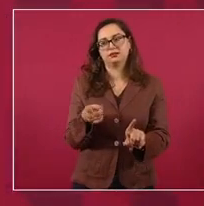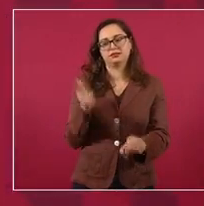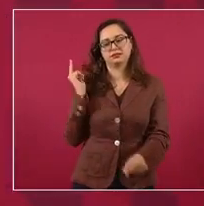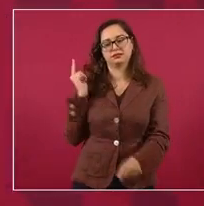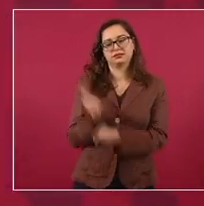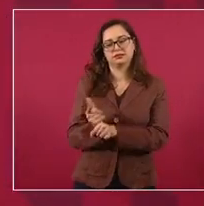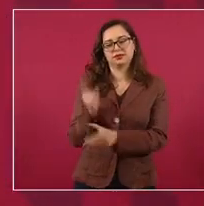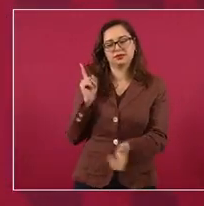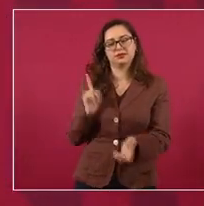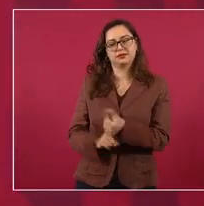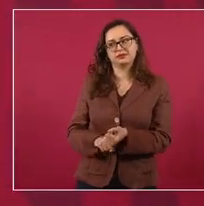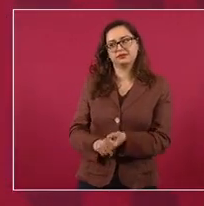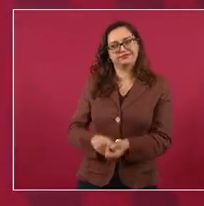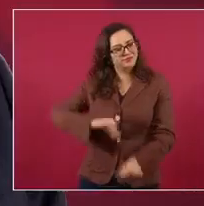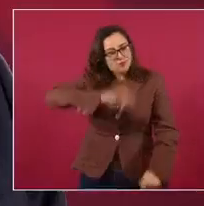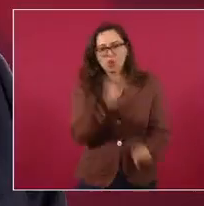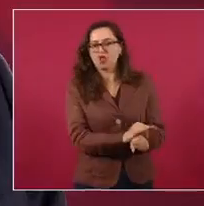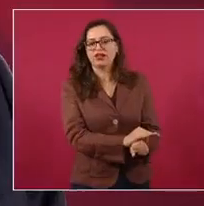a la